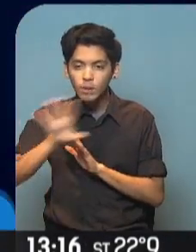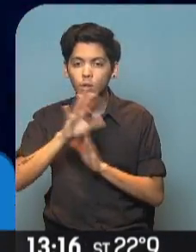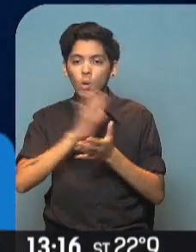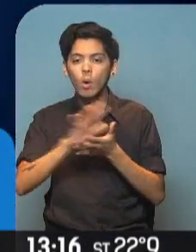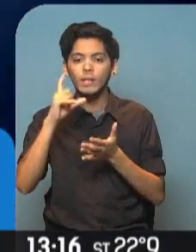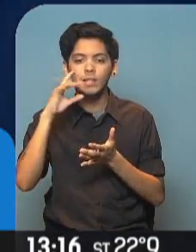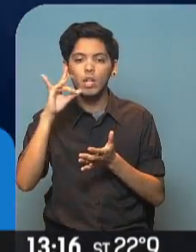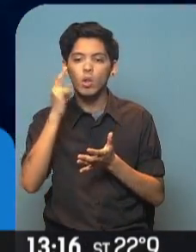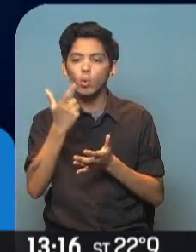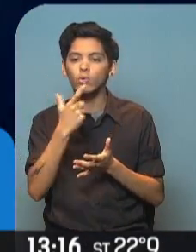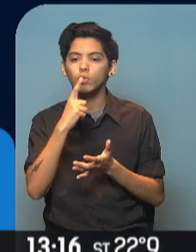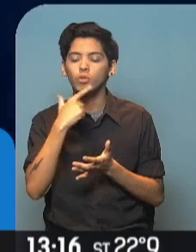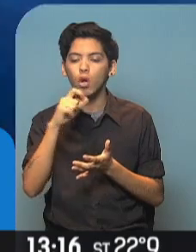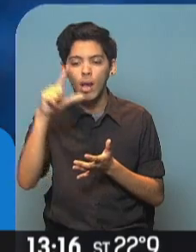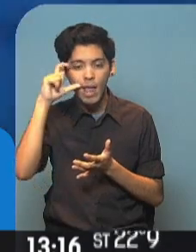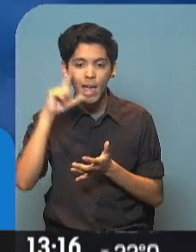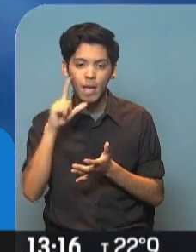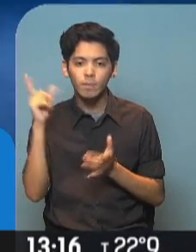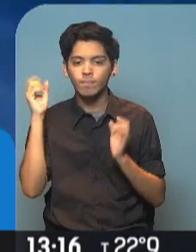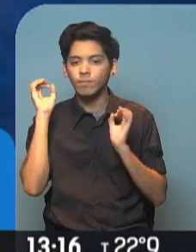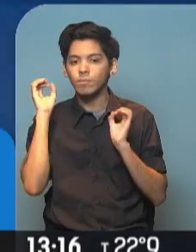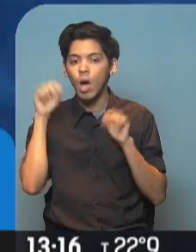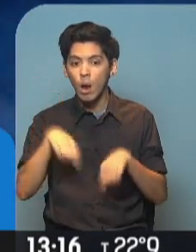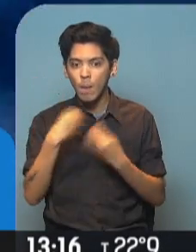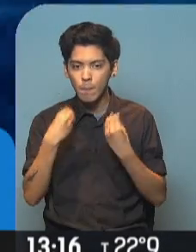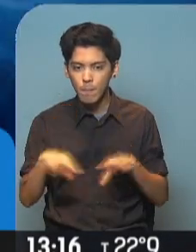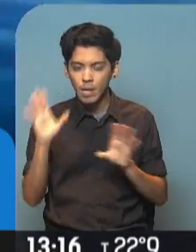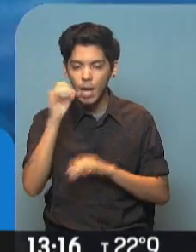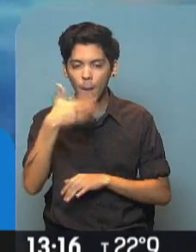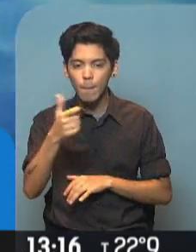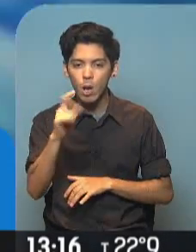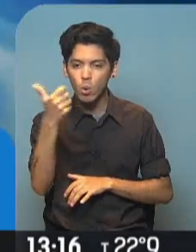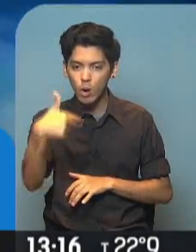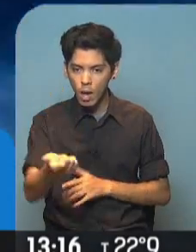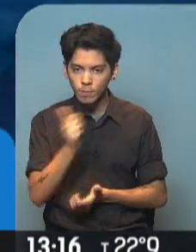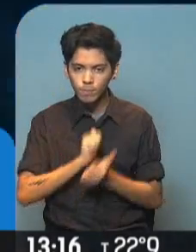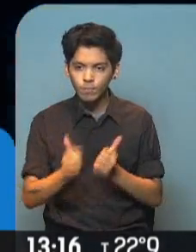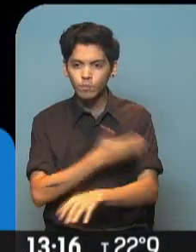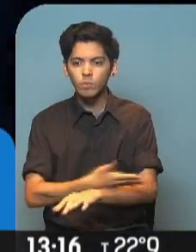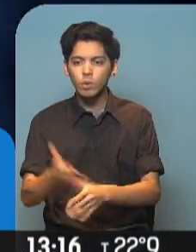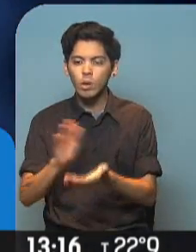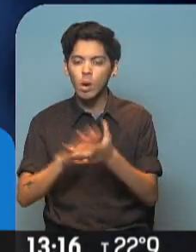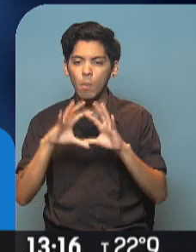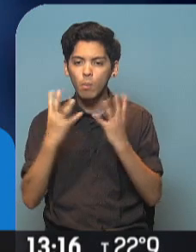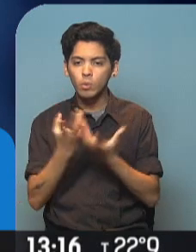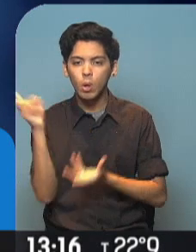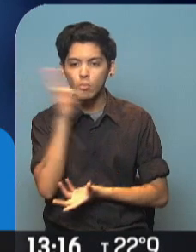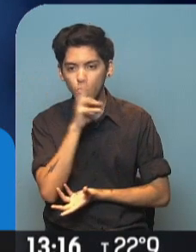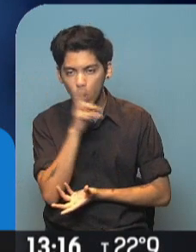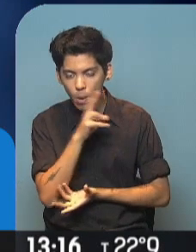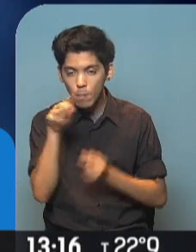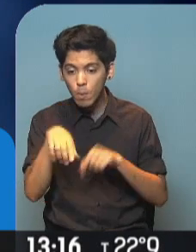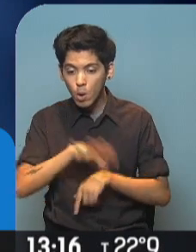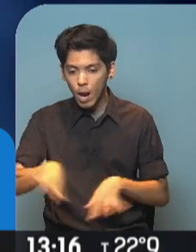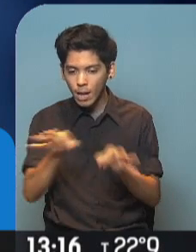Soleil llegó a la Argentina, Amaluna. Esta historia que tiene que ver con el mundo de las mujeres, porque es una isla gobernada por allí